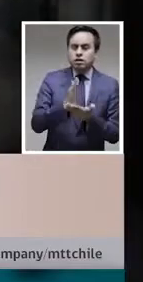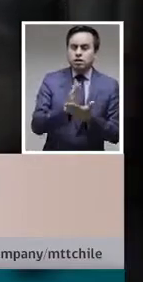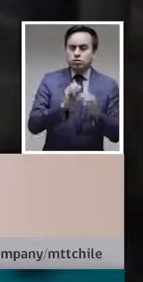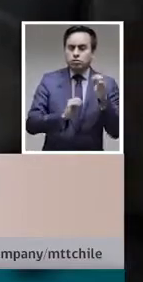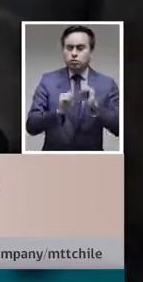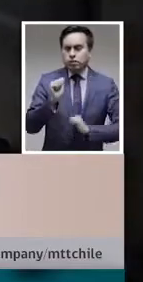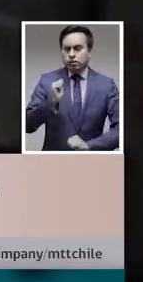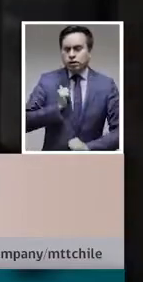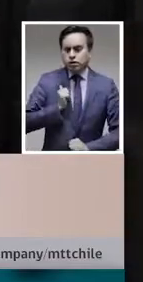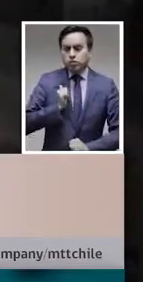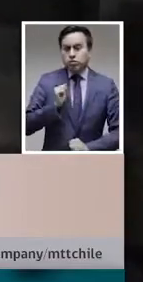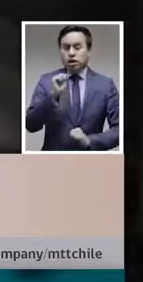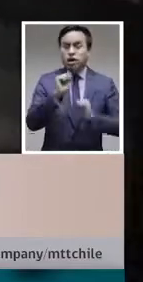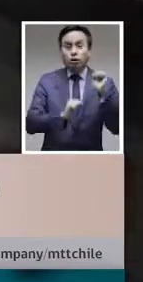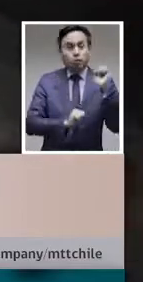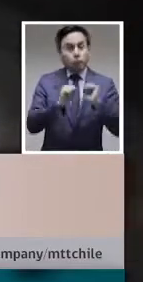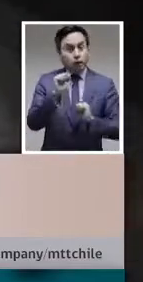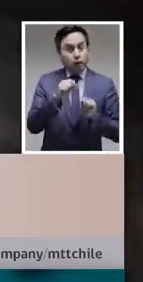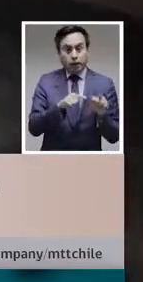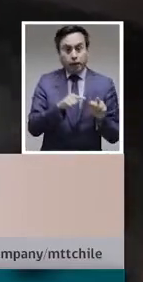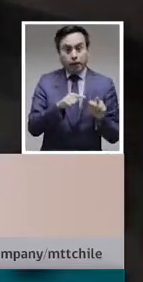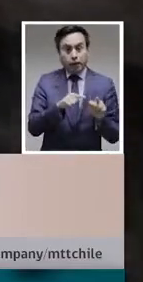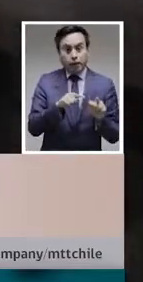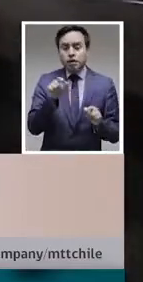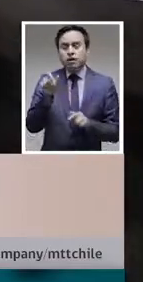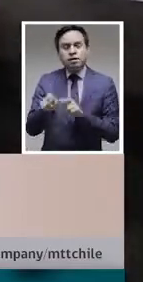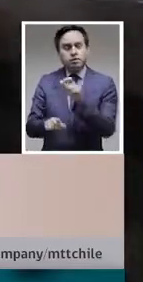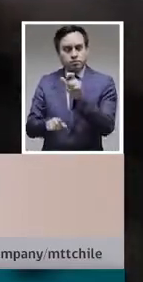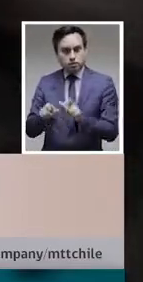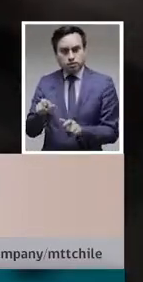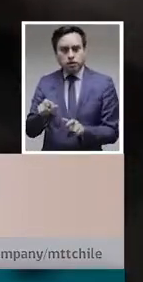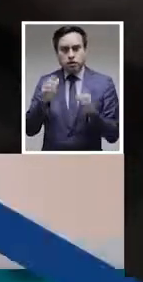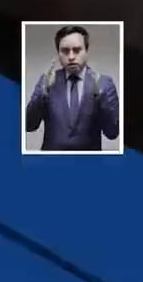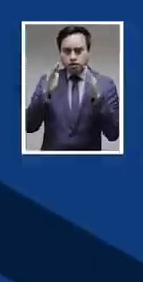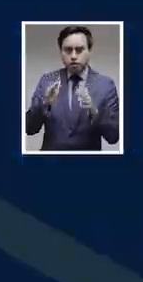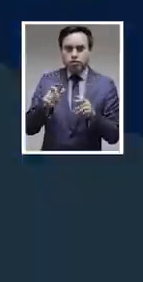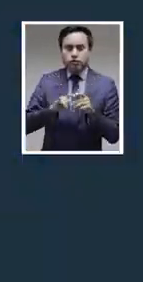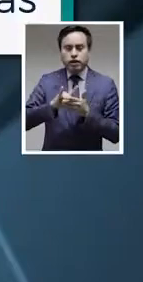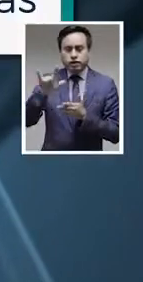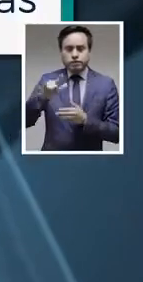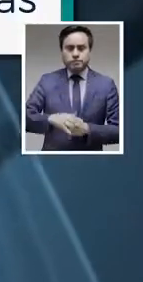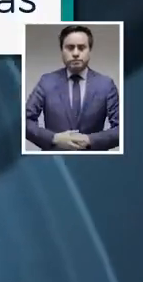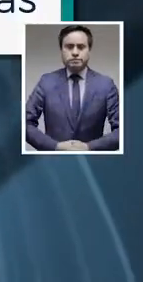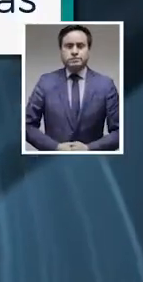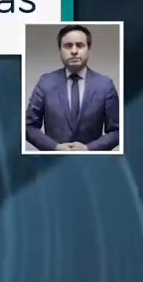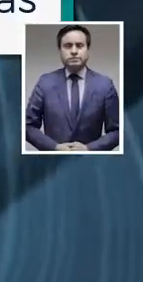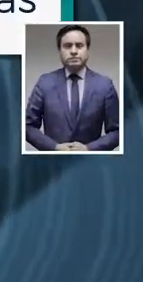la compañía que daba que atendía los viajes.